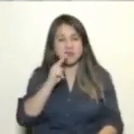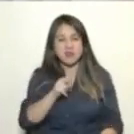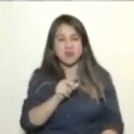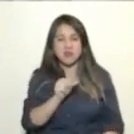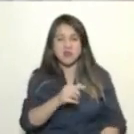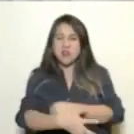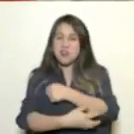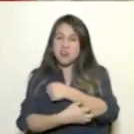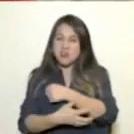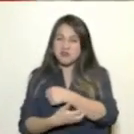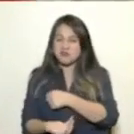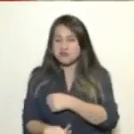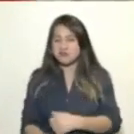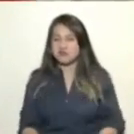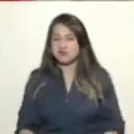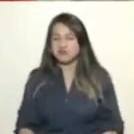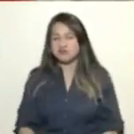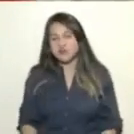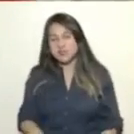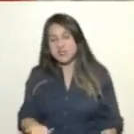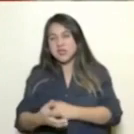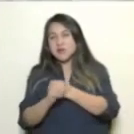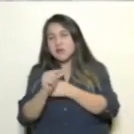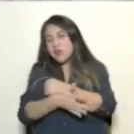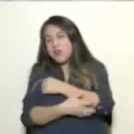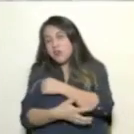obscenos. Poco elegante, por decirlo así. Poco elegante.